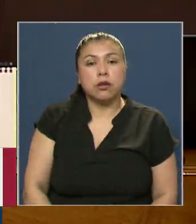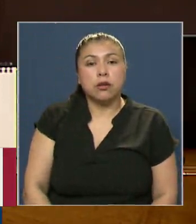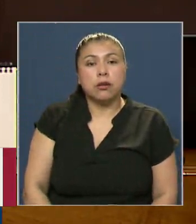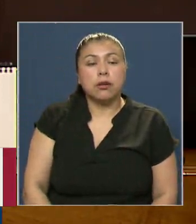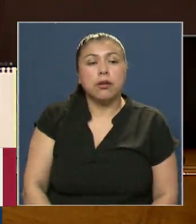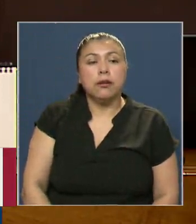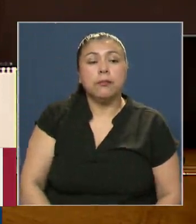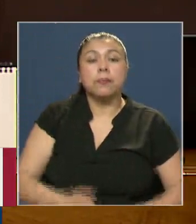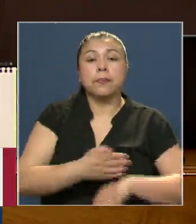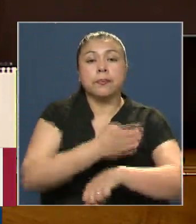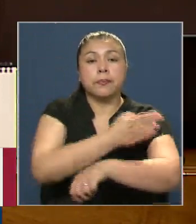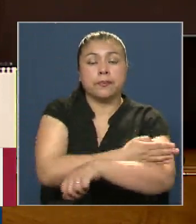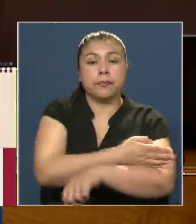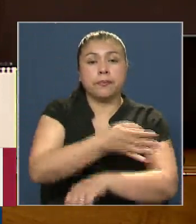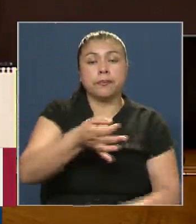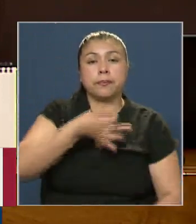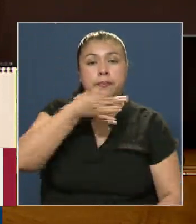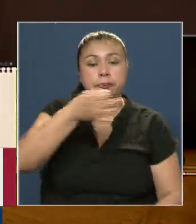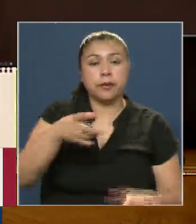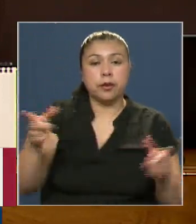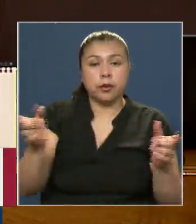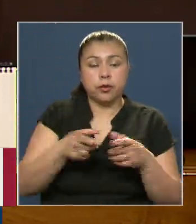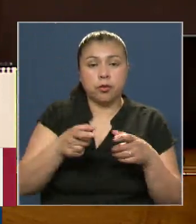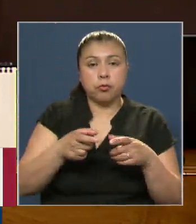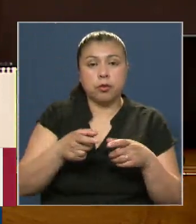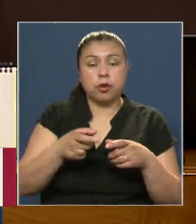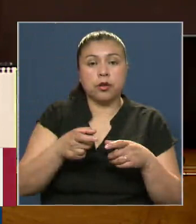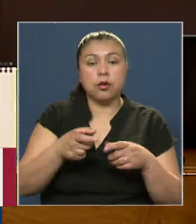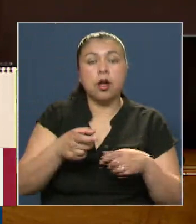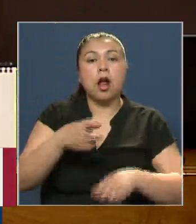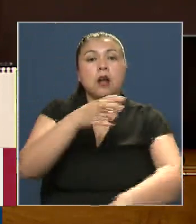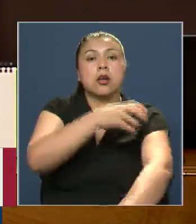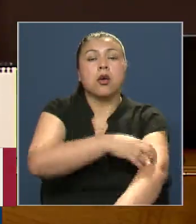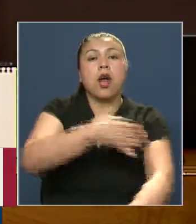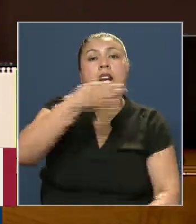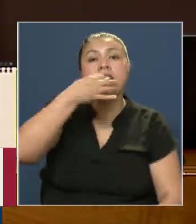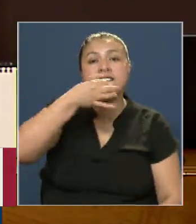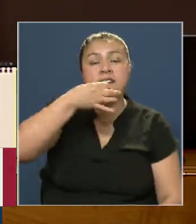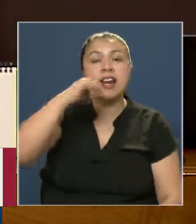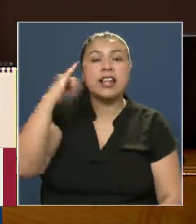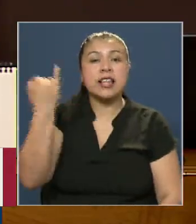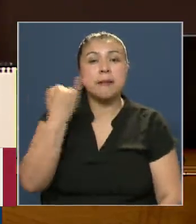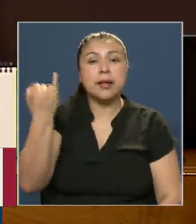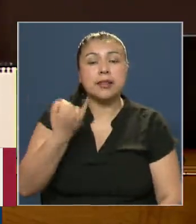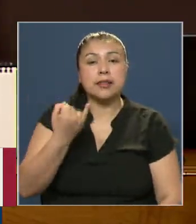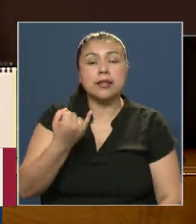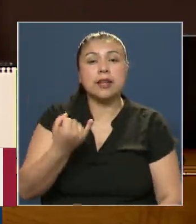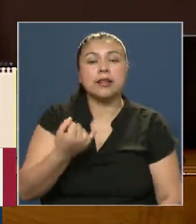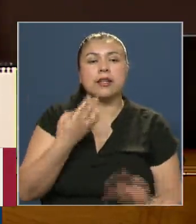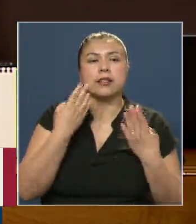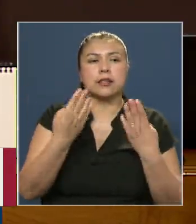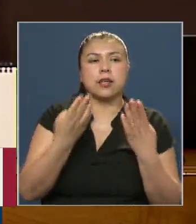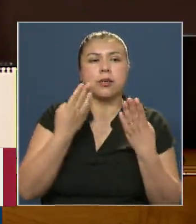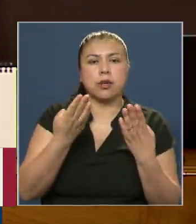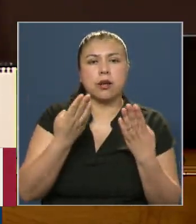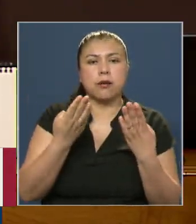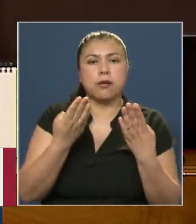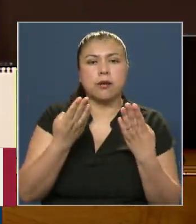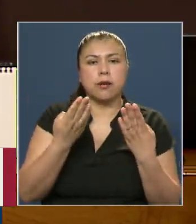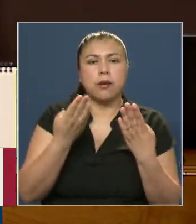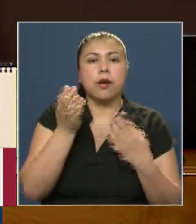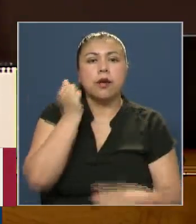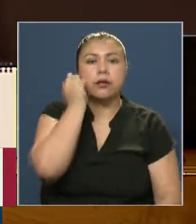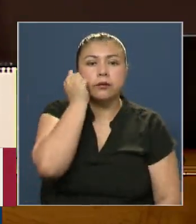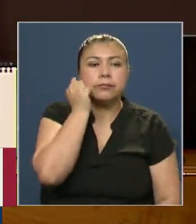Antes de darle la palabra al Comité Regionalista Verde e Independiente, quiero saludar con mucho